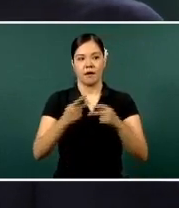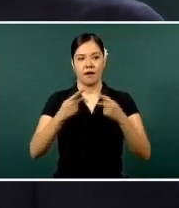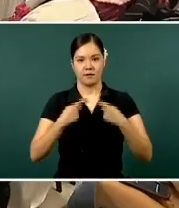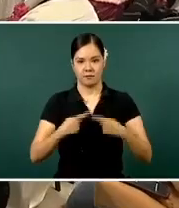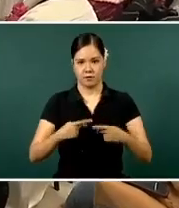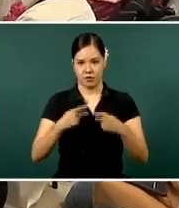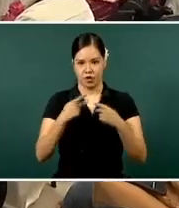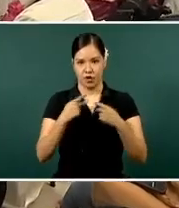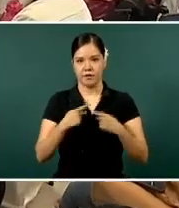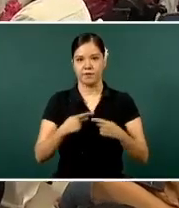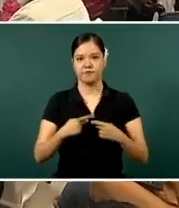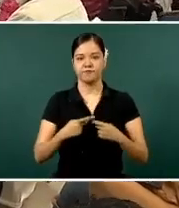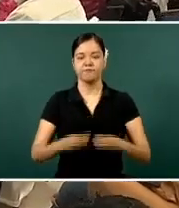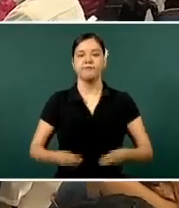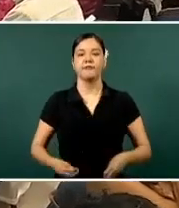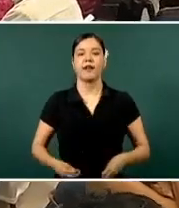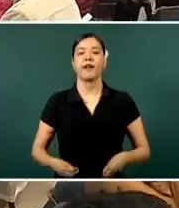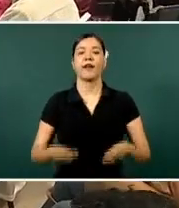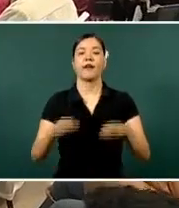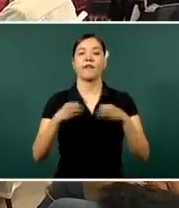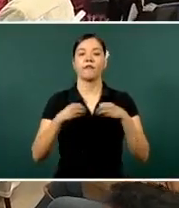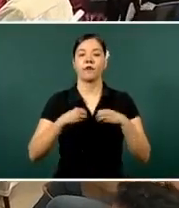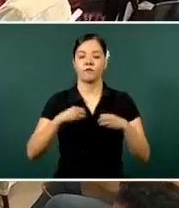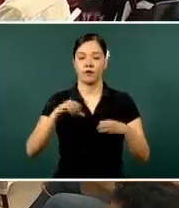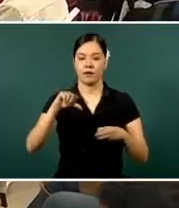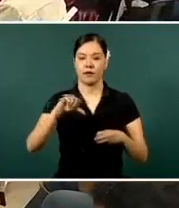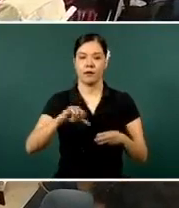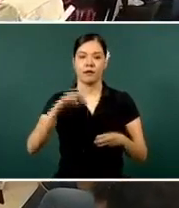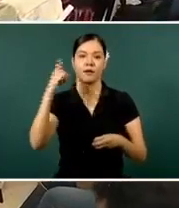habitantes de este estado.